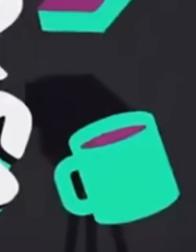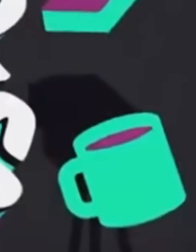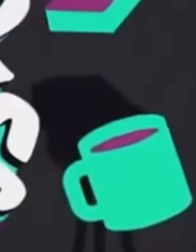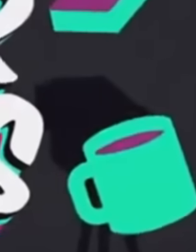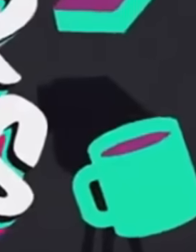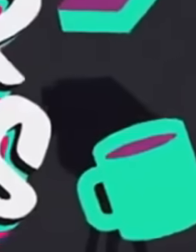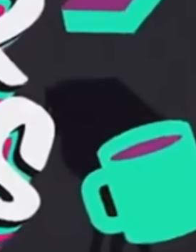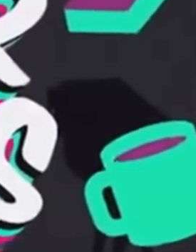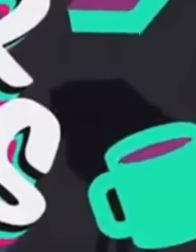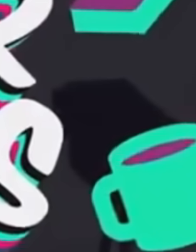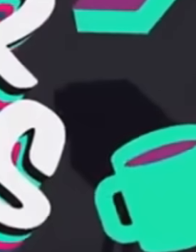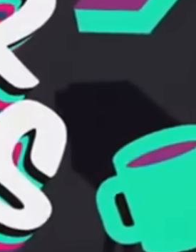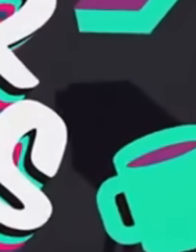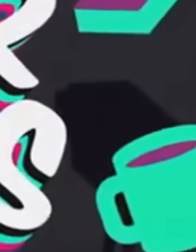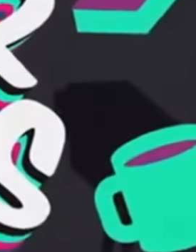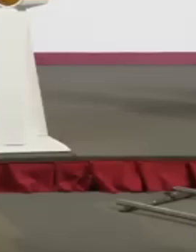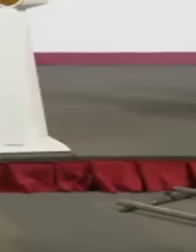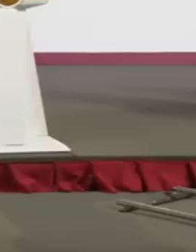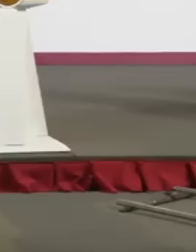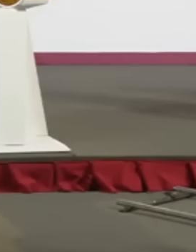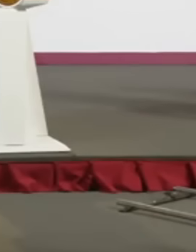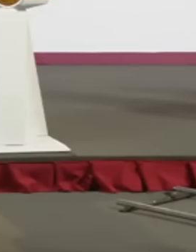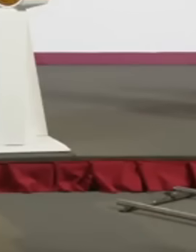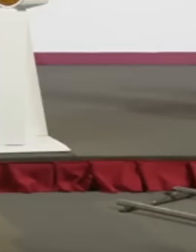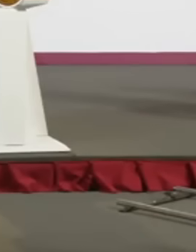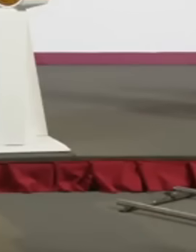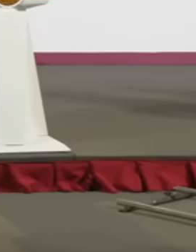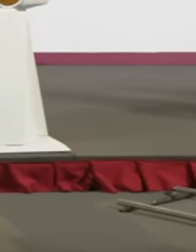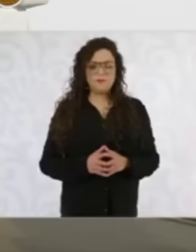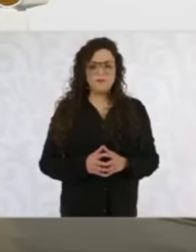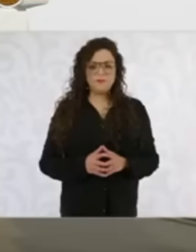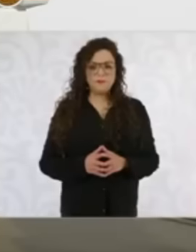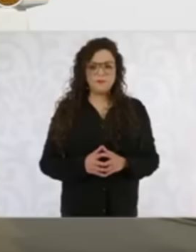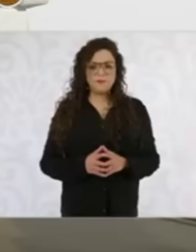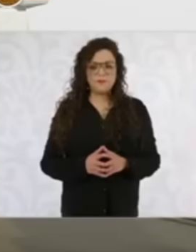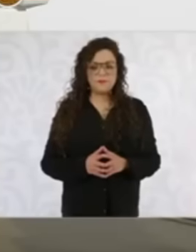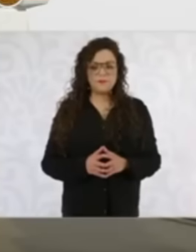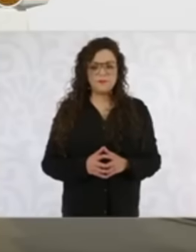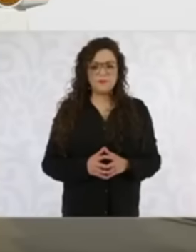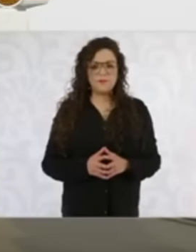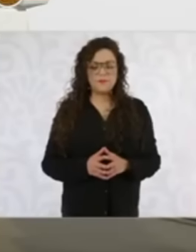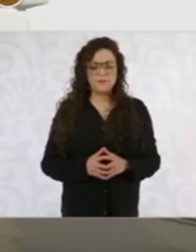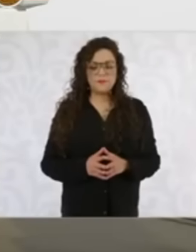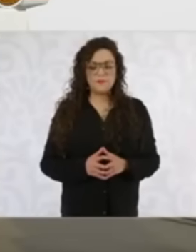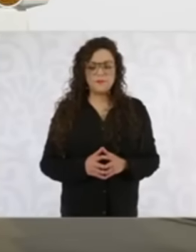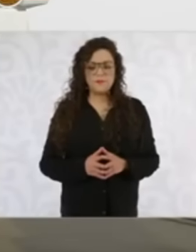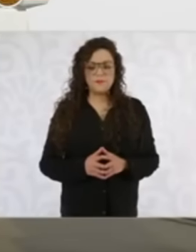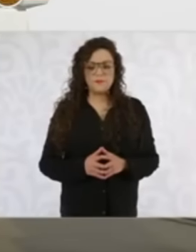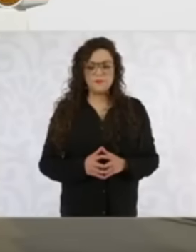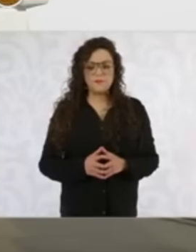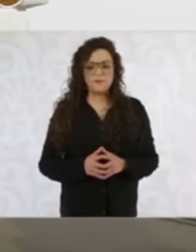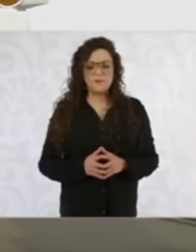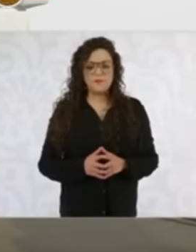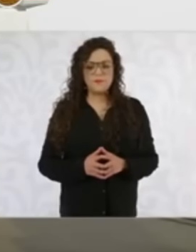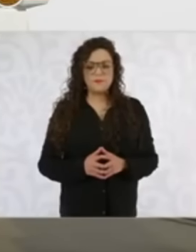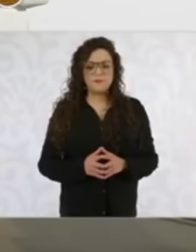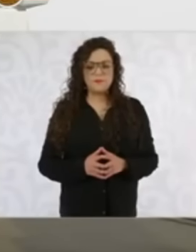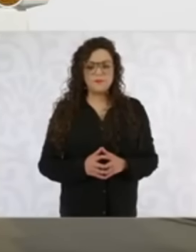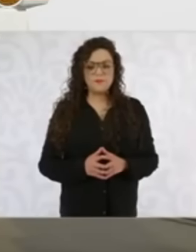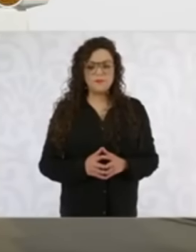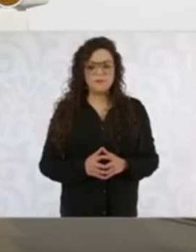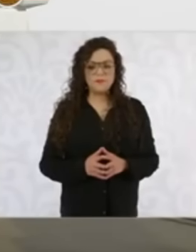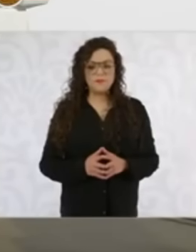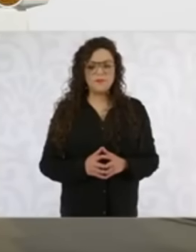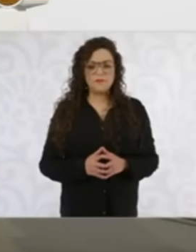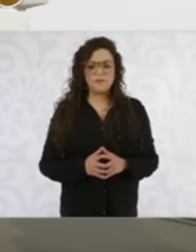con nosotros para que podamos presentar ese amparo y que no te apliquen lo que es el decreto de la reforma mediante el cual están ya cancelando las